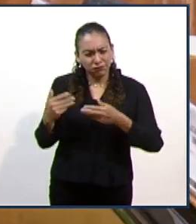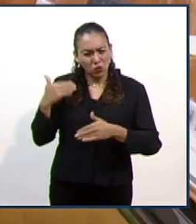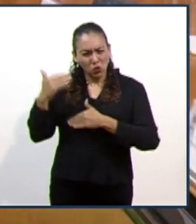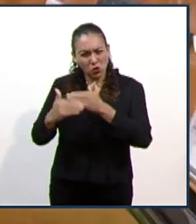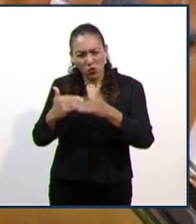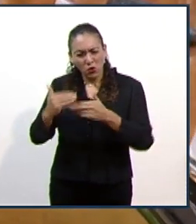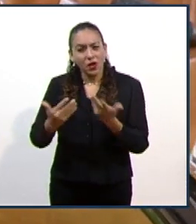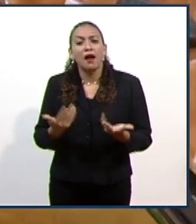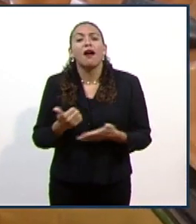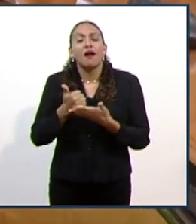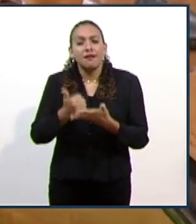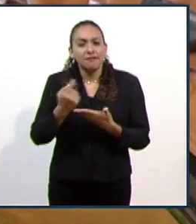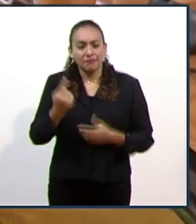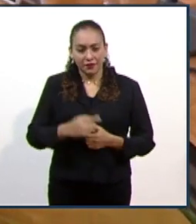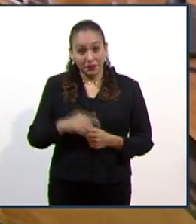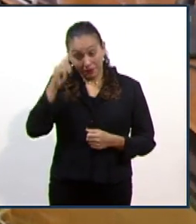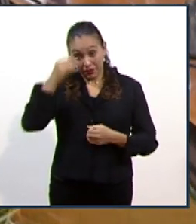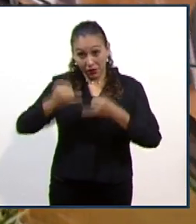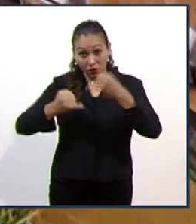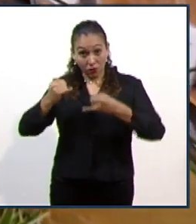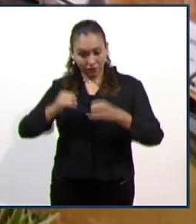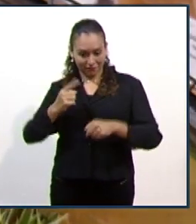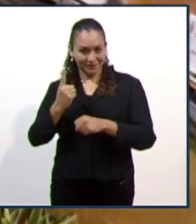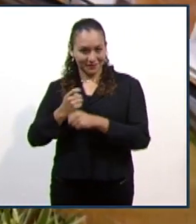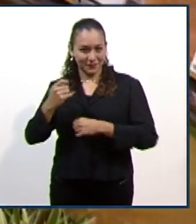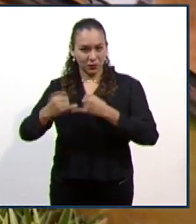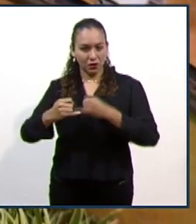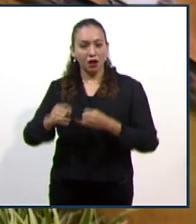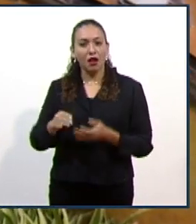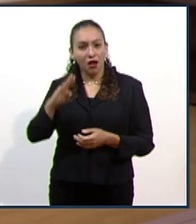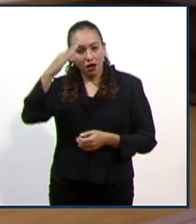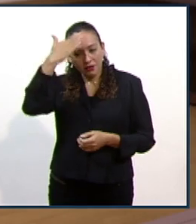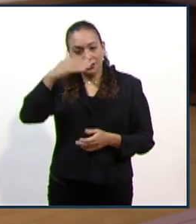permite a sus integrantes a visualizarla como un proyecto de vida.